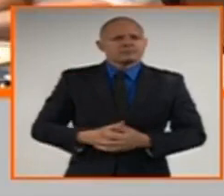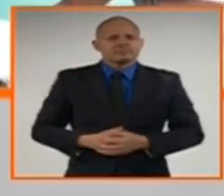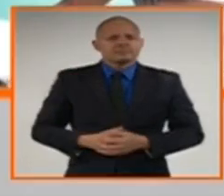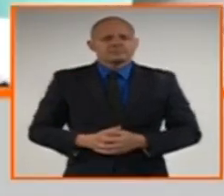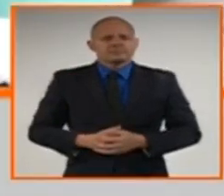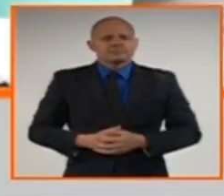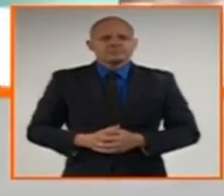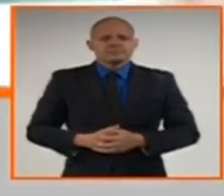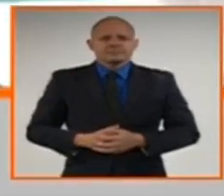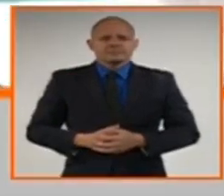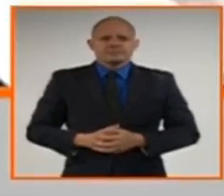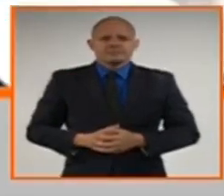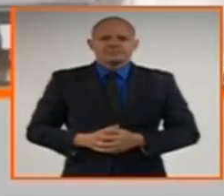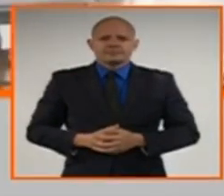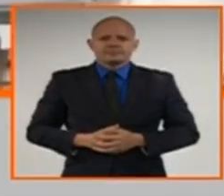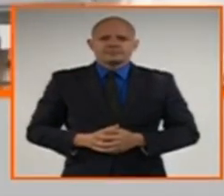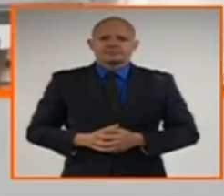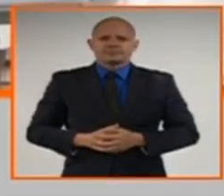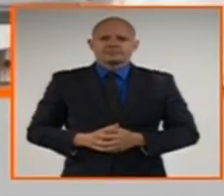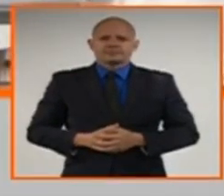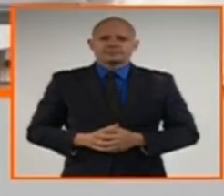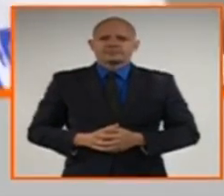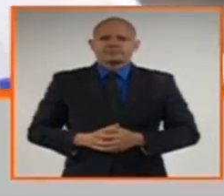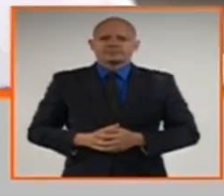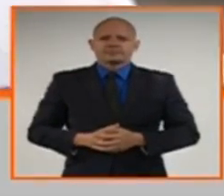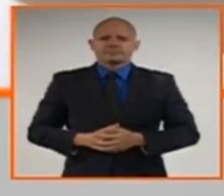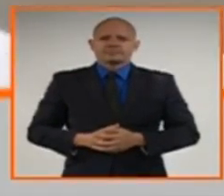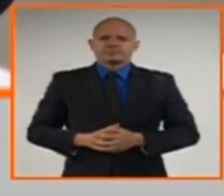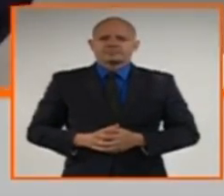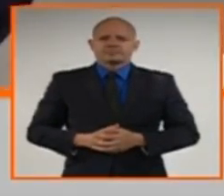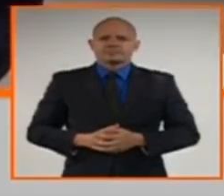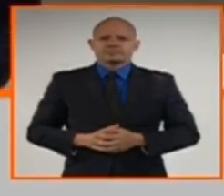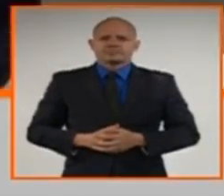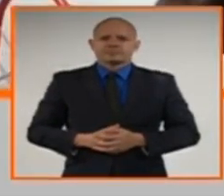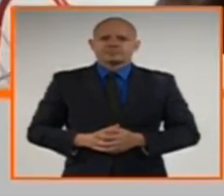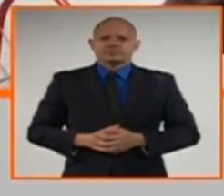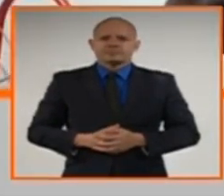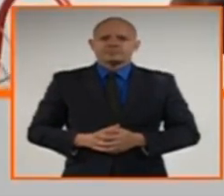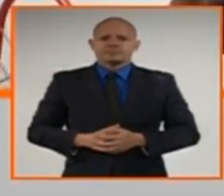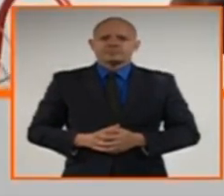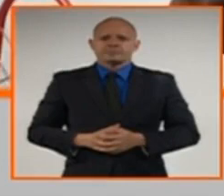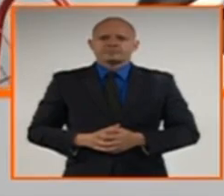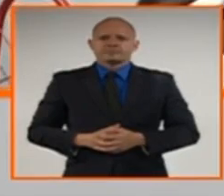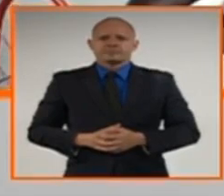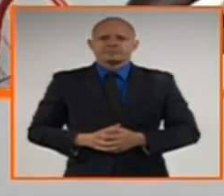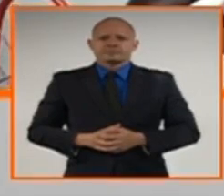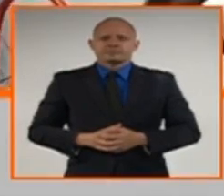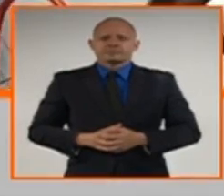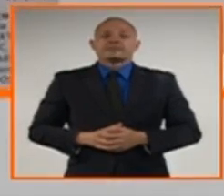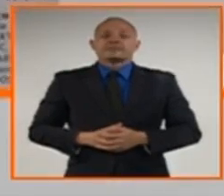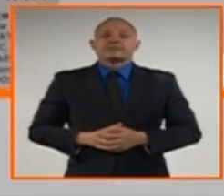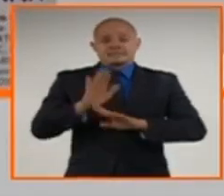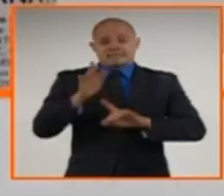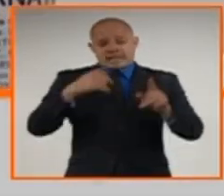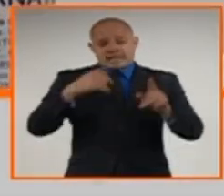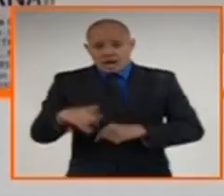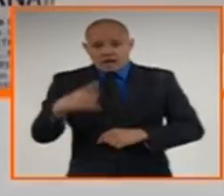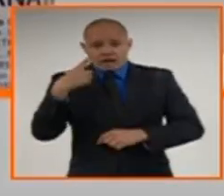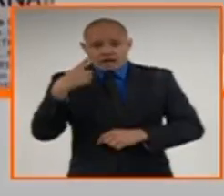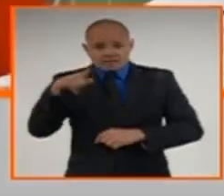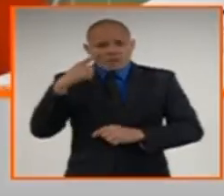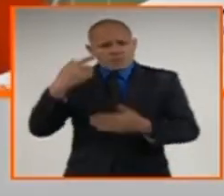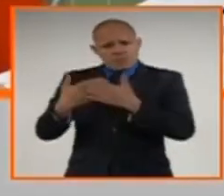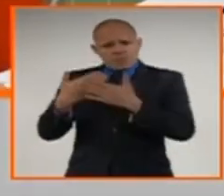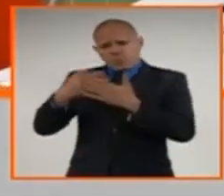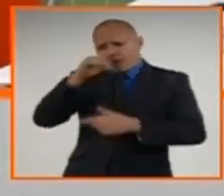se prueba en el adulto mayor. Y lo que pasa es que al probarse en el adulto mayor y verse su eficacia,